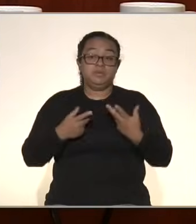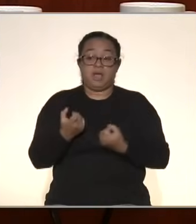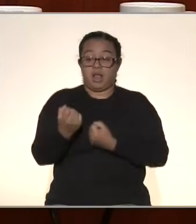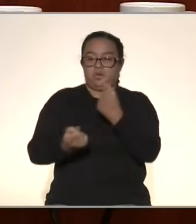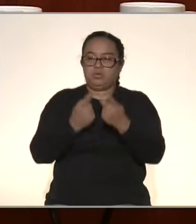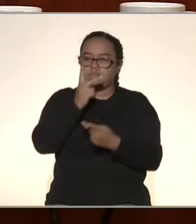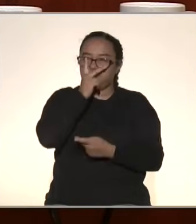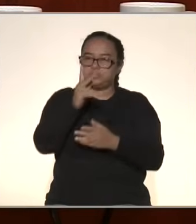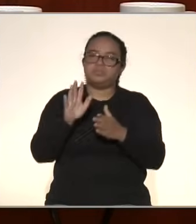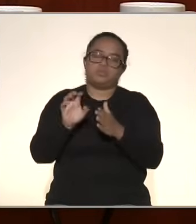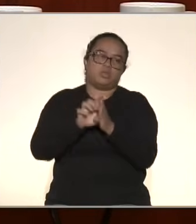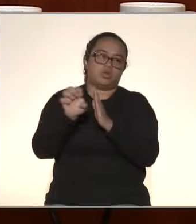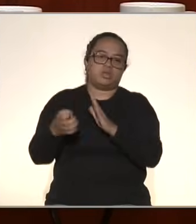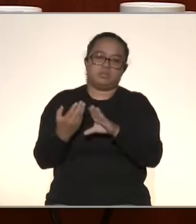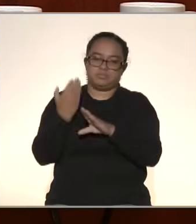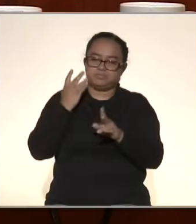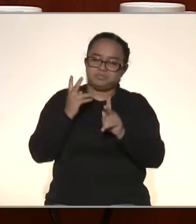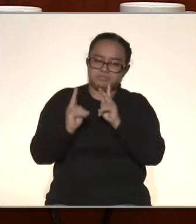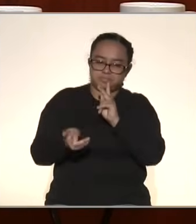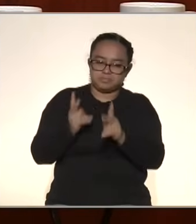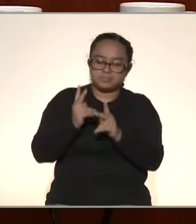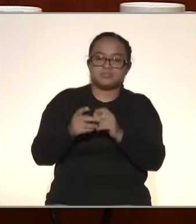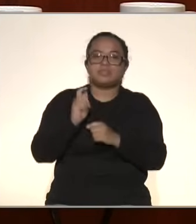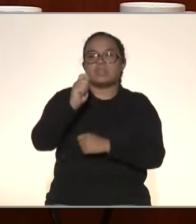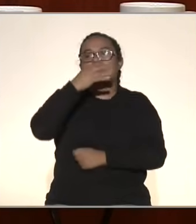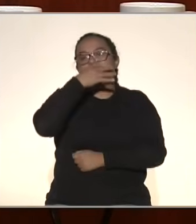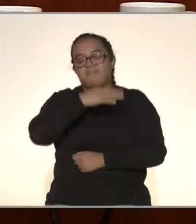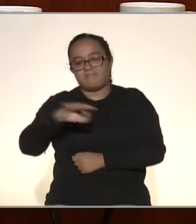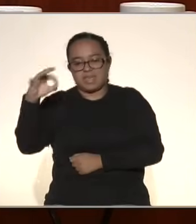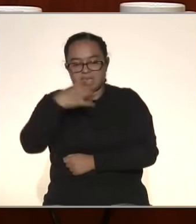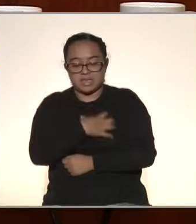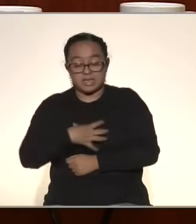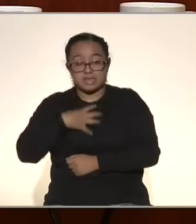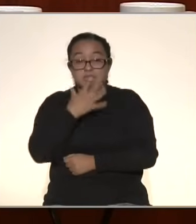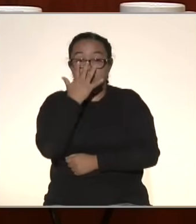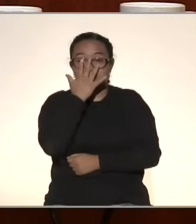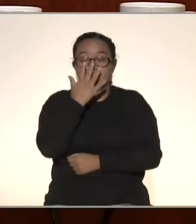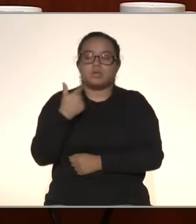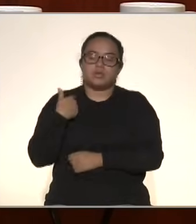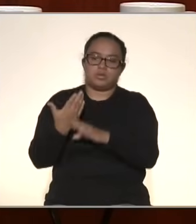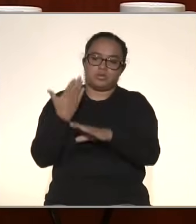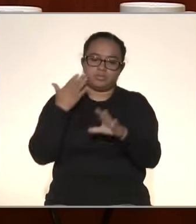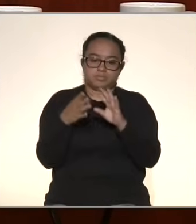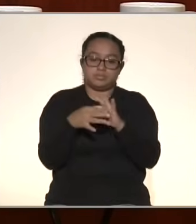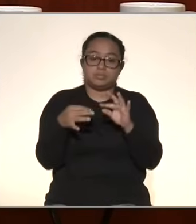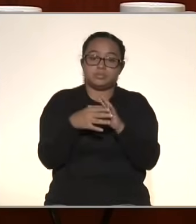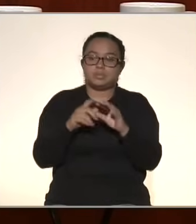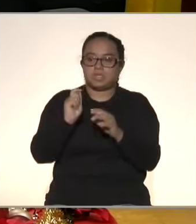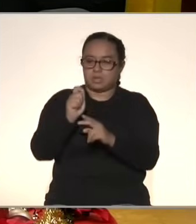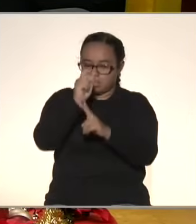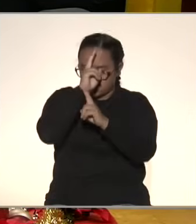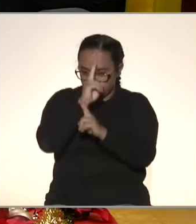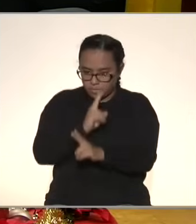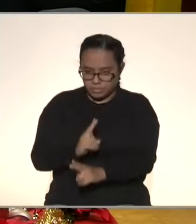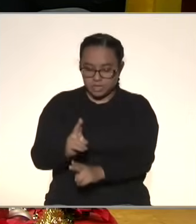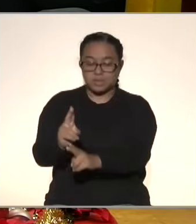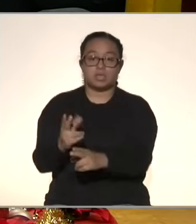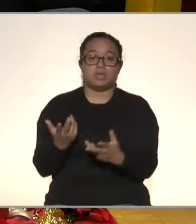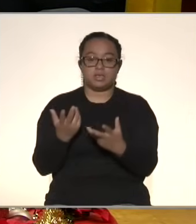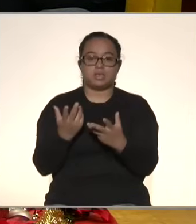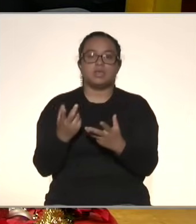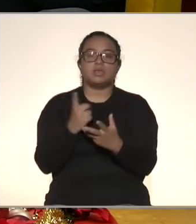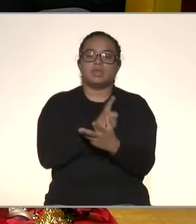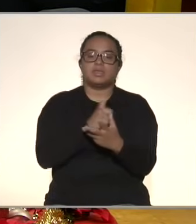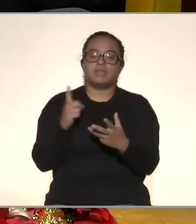palabras como las que platicábamos de celebración, yo mencionaba también rendir un homenaje, o sea, hay